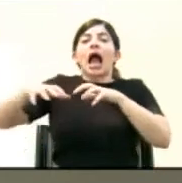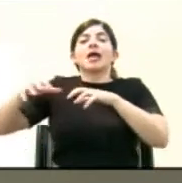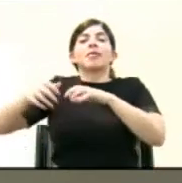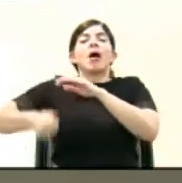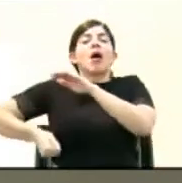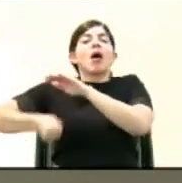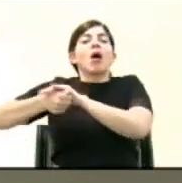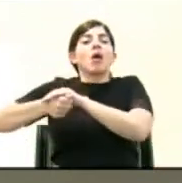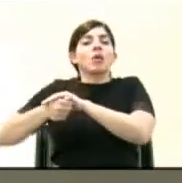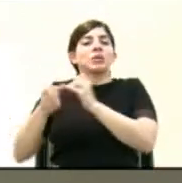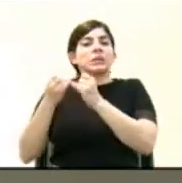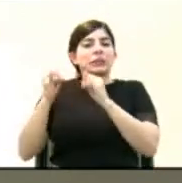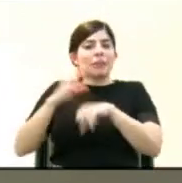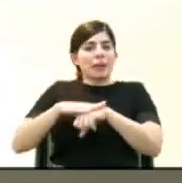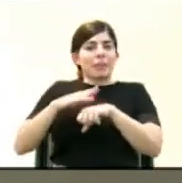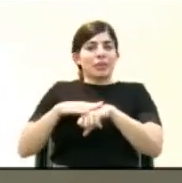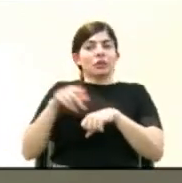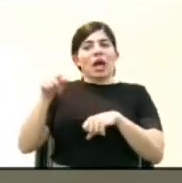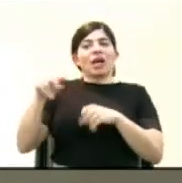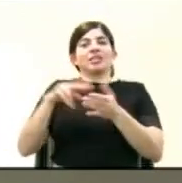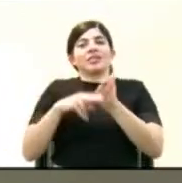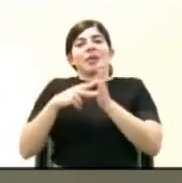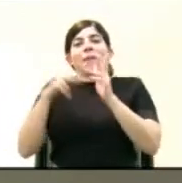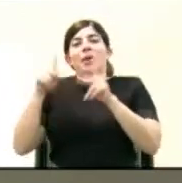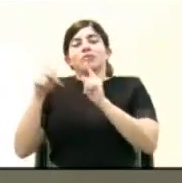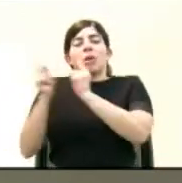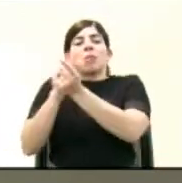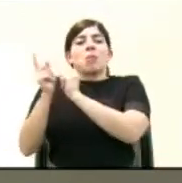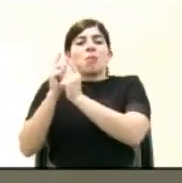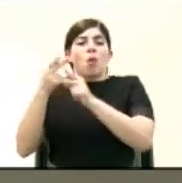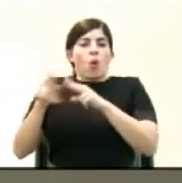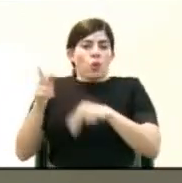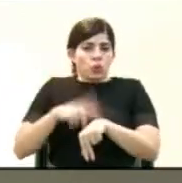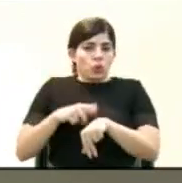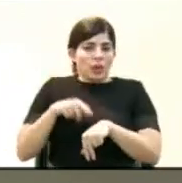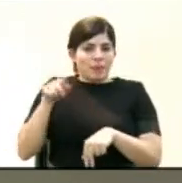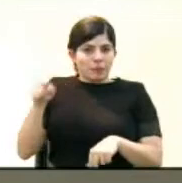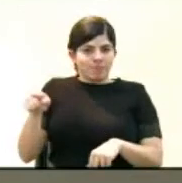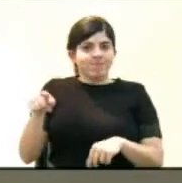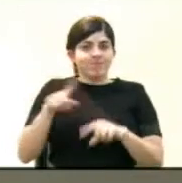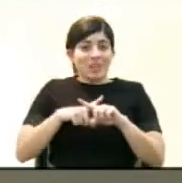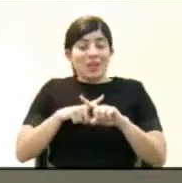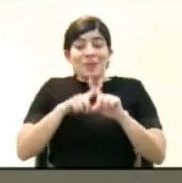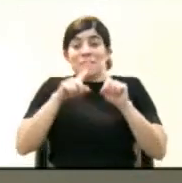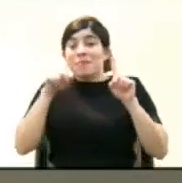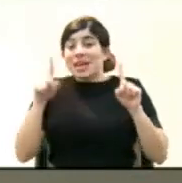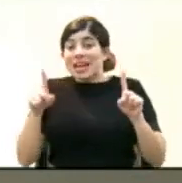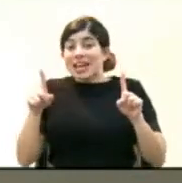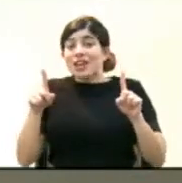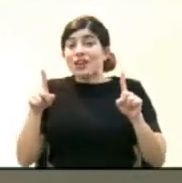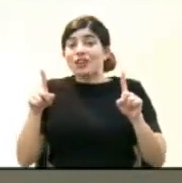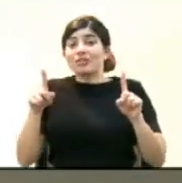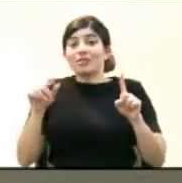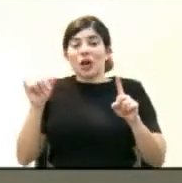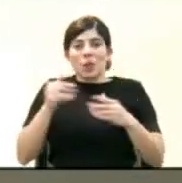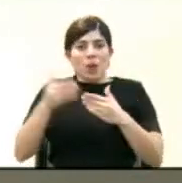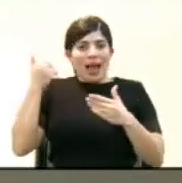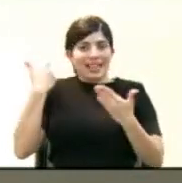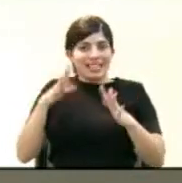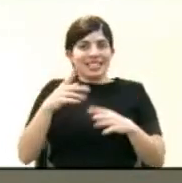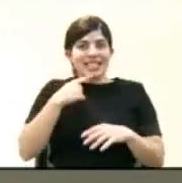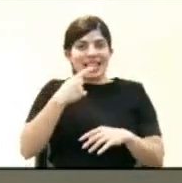generando una gran cantidad de contactos en muy poco tiempo. Sin embargo, como se dijo